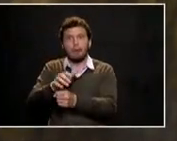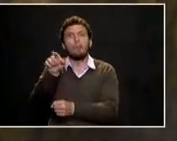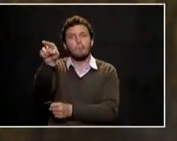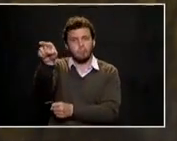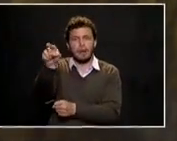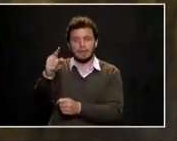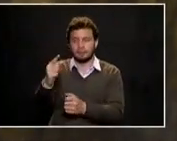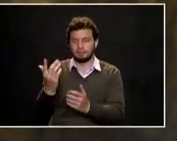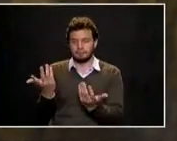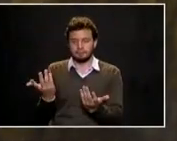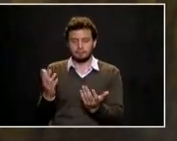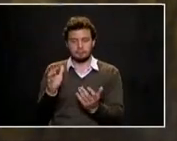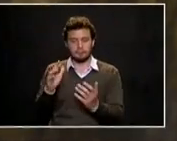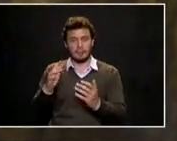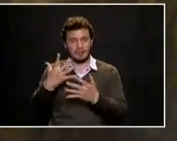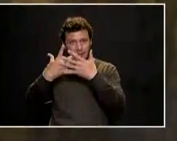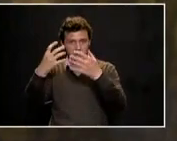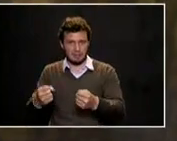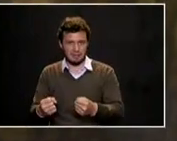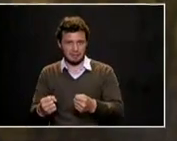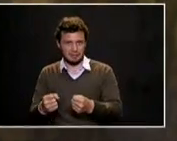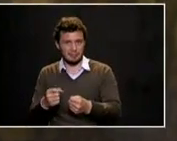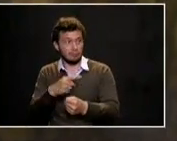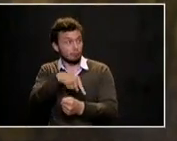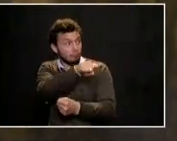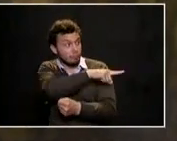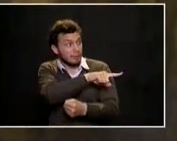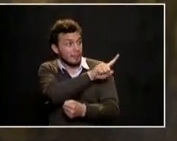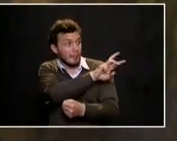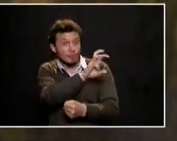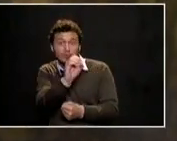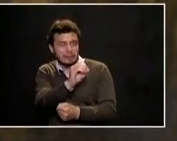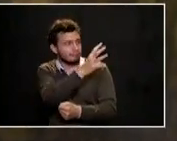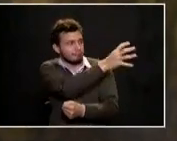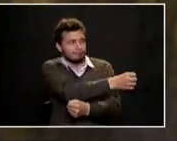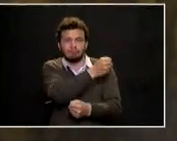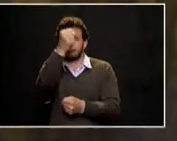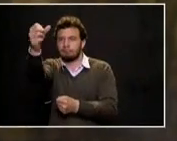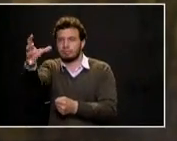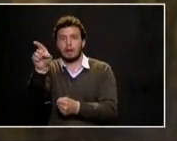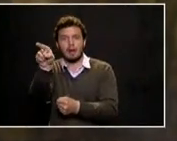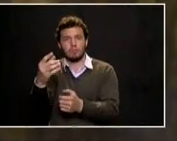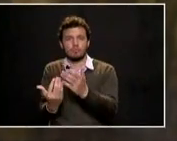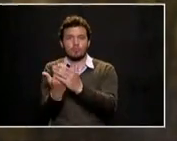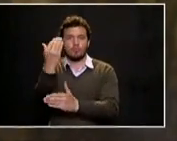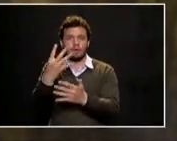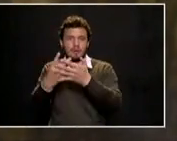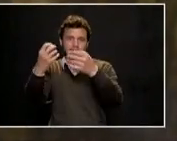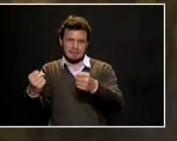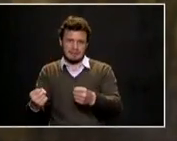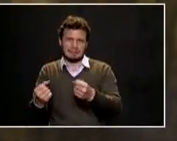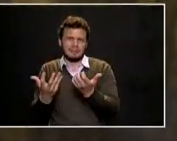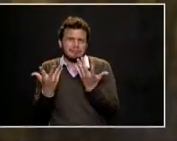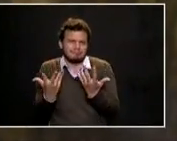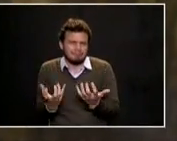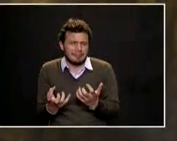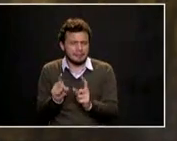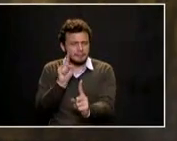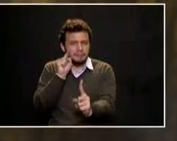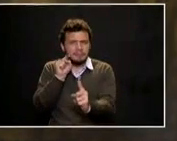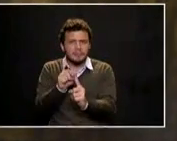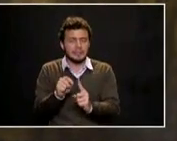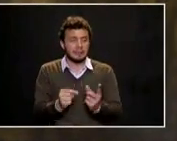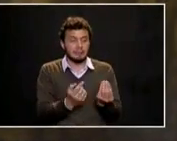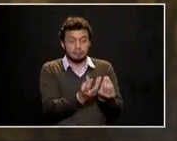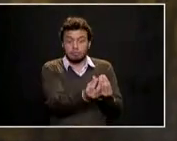es confrontar y acabar con el gran conflicto que hay en Medellín, un conflicto económico con 84 bandas